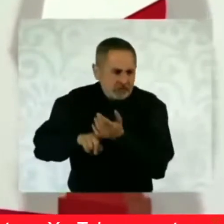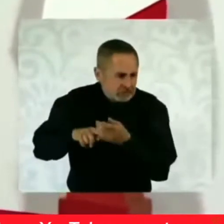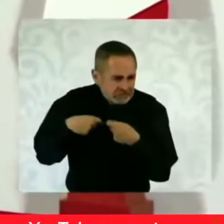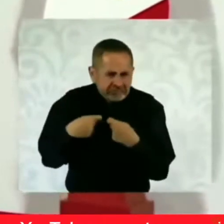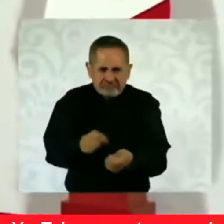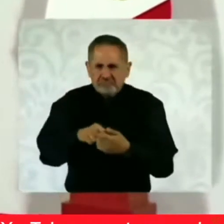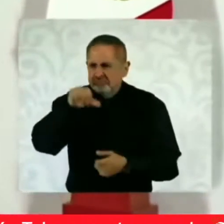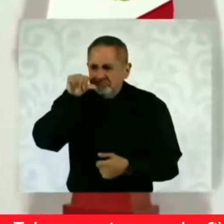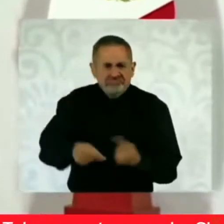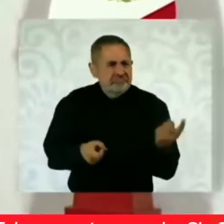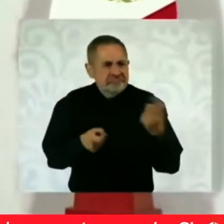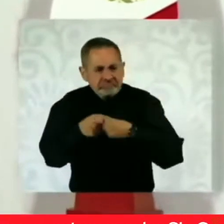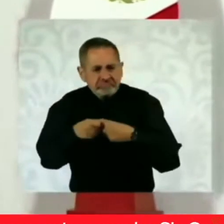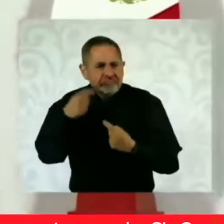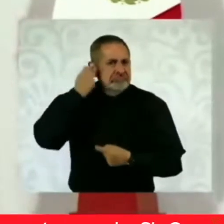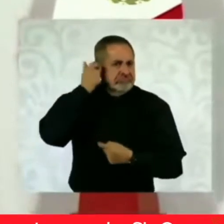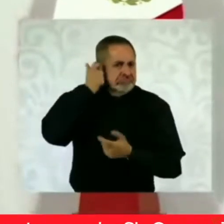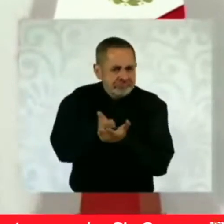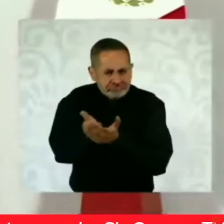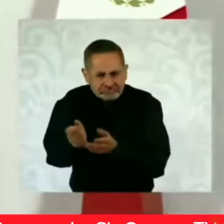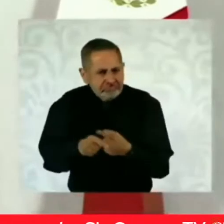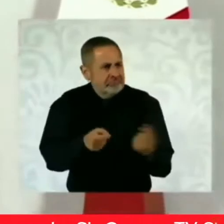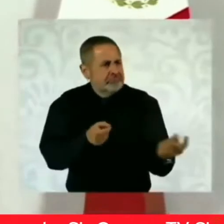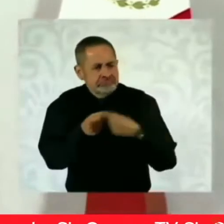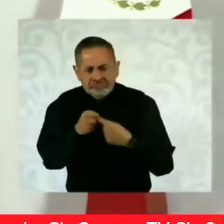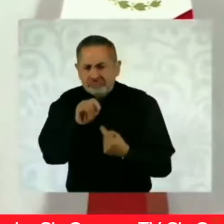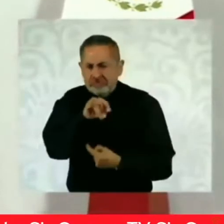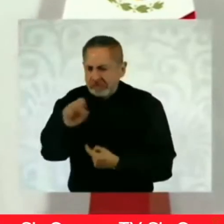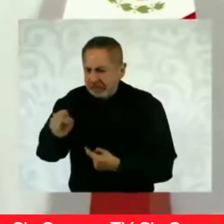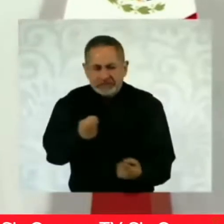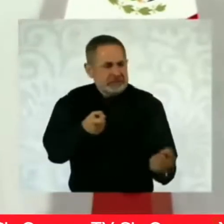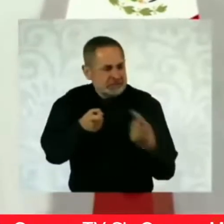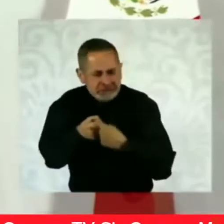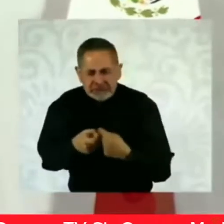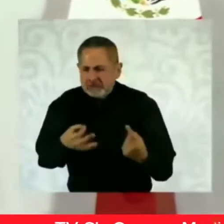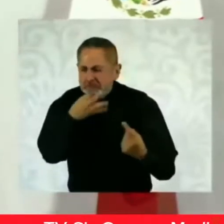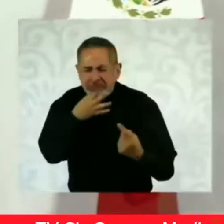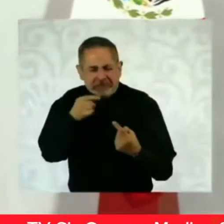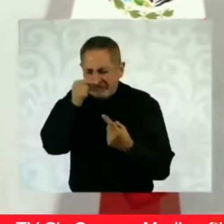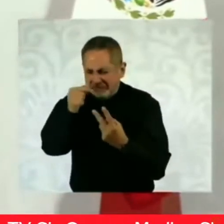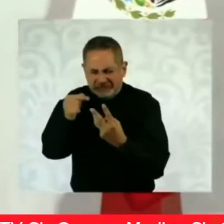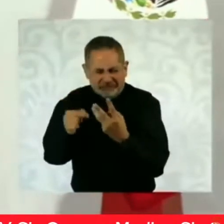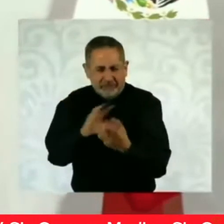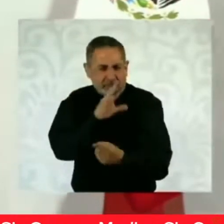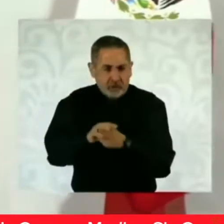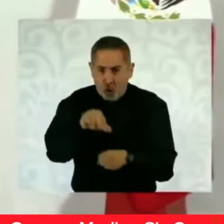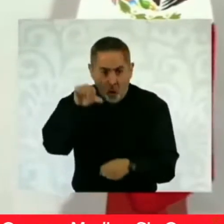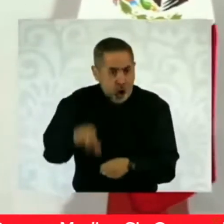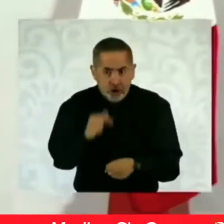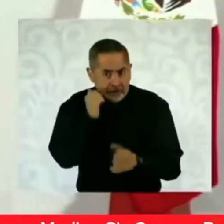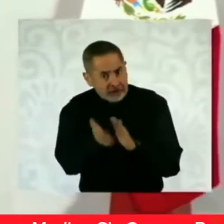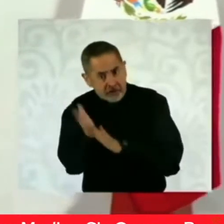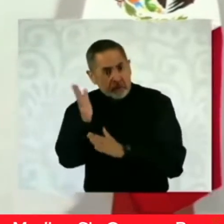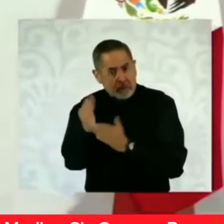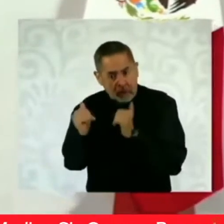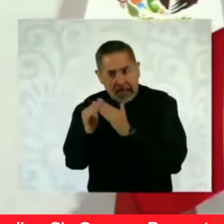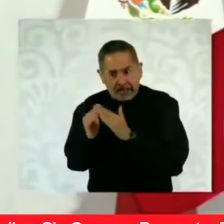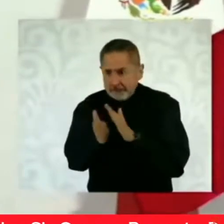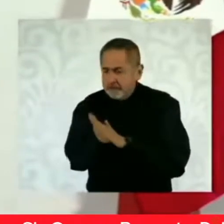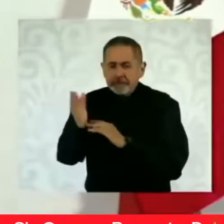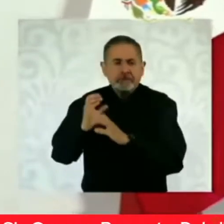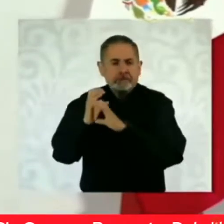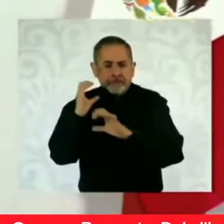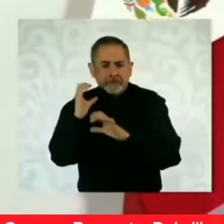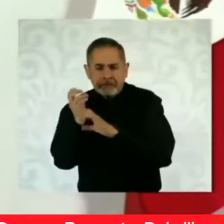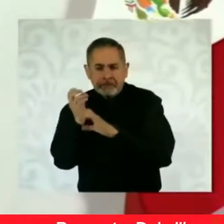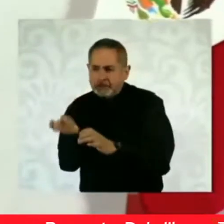De inmediato su afiliación al Instituto Mexicano del Seguro Social. De inmediato, si quieren regresar a su lugar de origen, un vehículo,